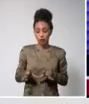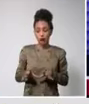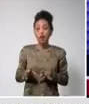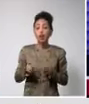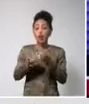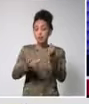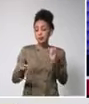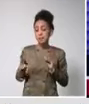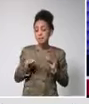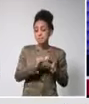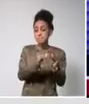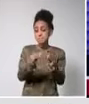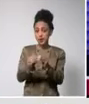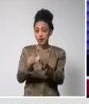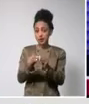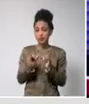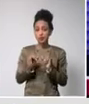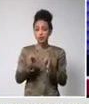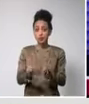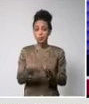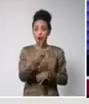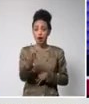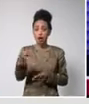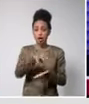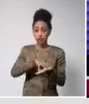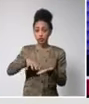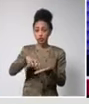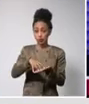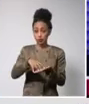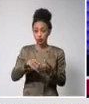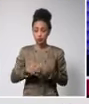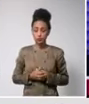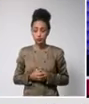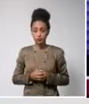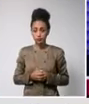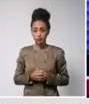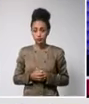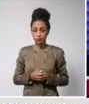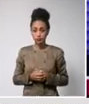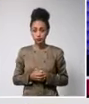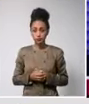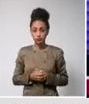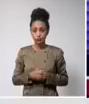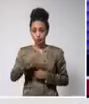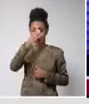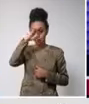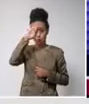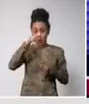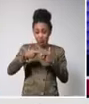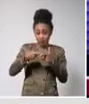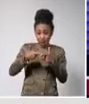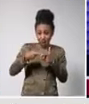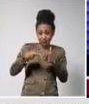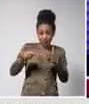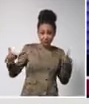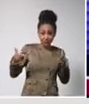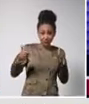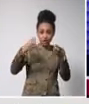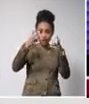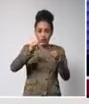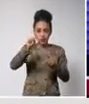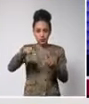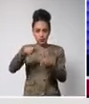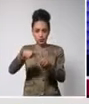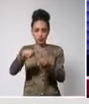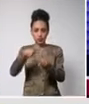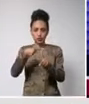incidencia de cada territorio, pues Cuba incrementa su tasa de incidencia de